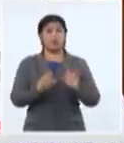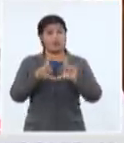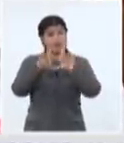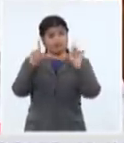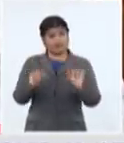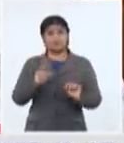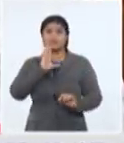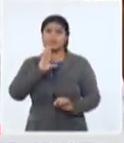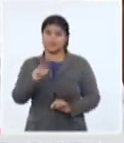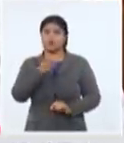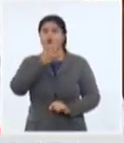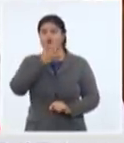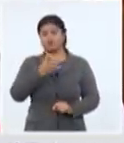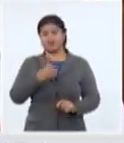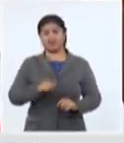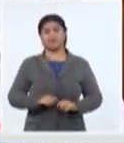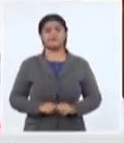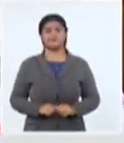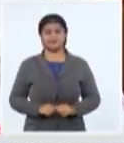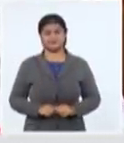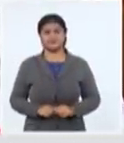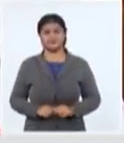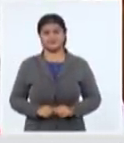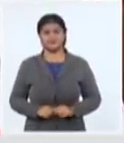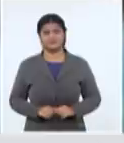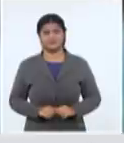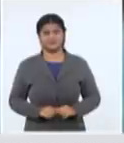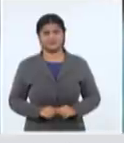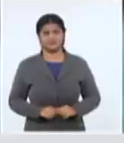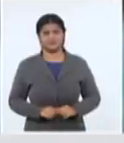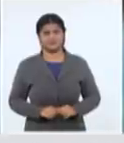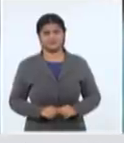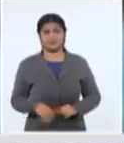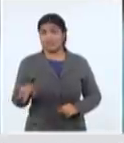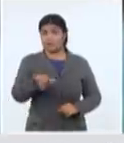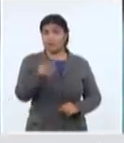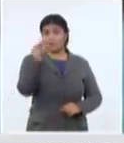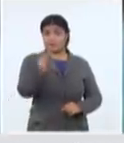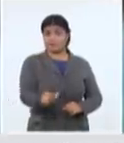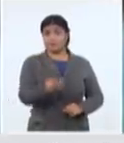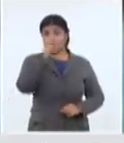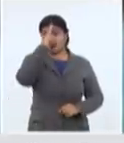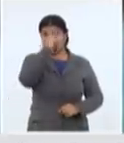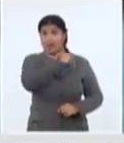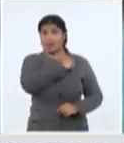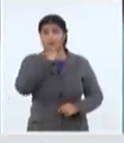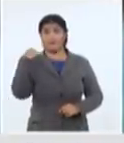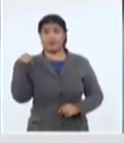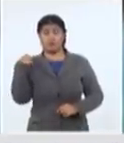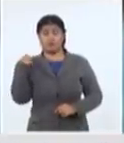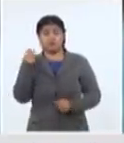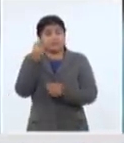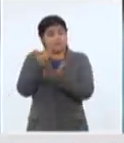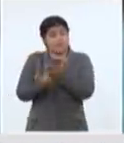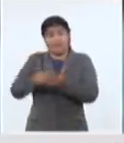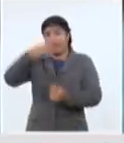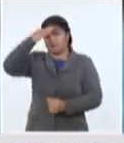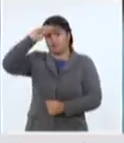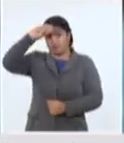el colaborador hoy en Cuba que sale tiene mucho el apoyo de la familia, de mi esposo, de mi hijo, de mi madre.